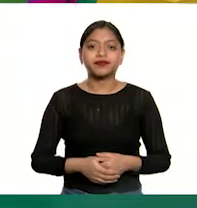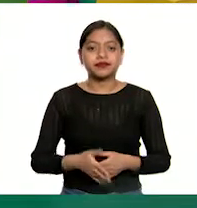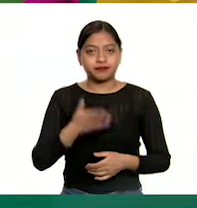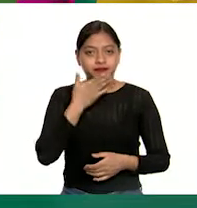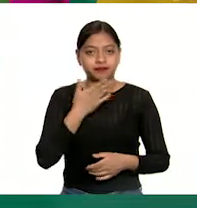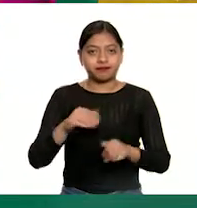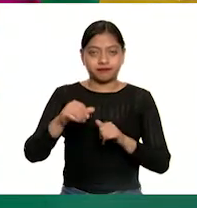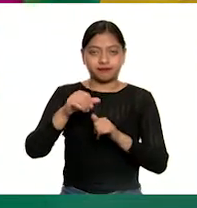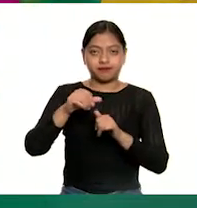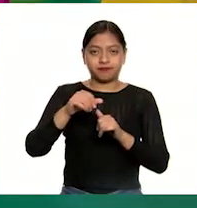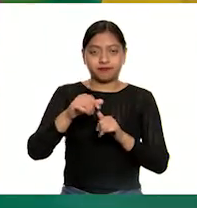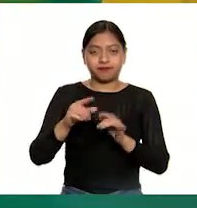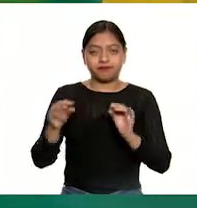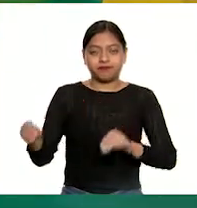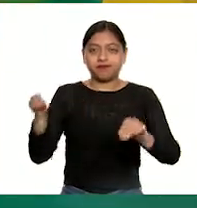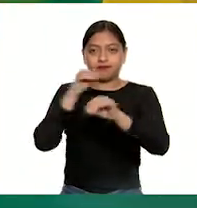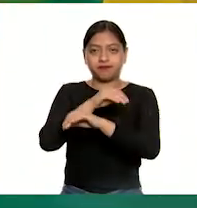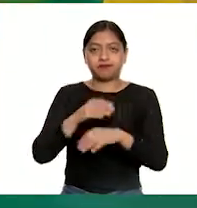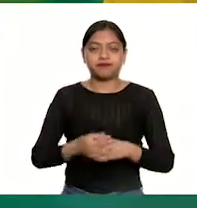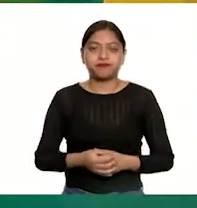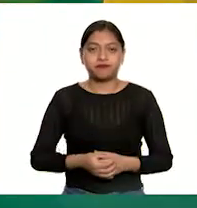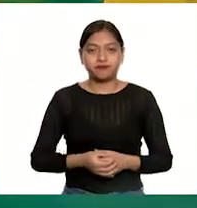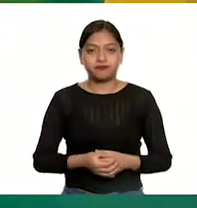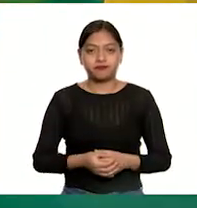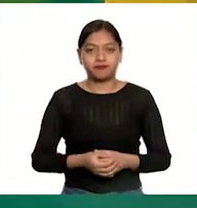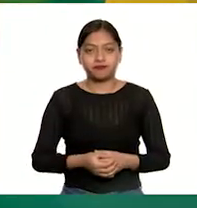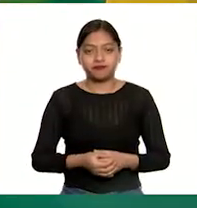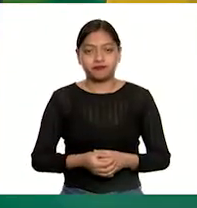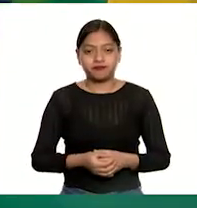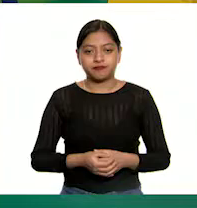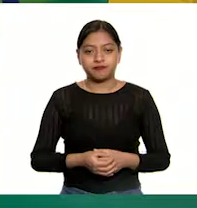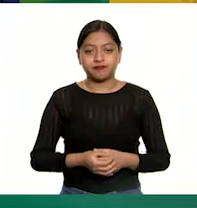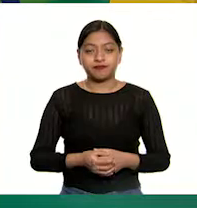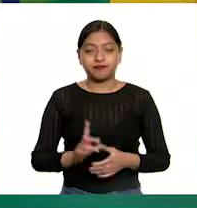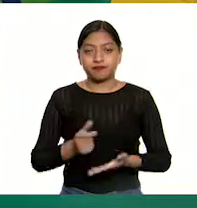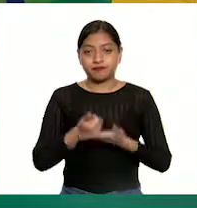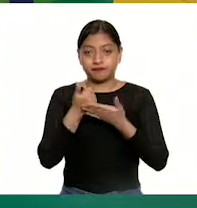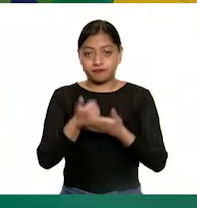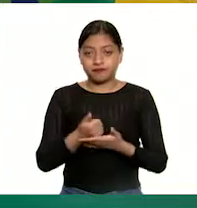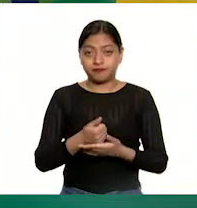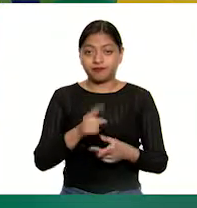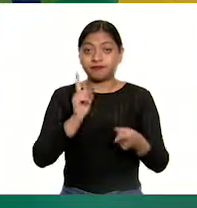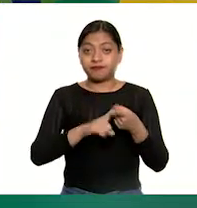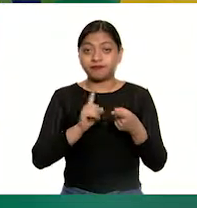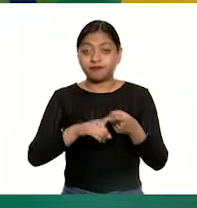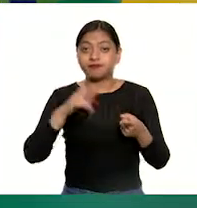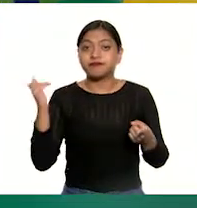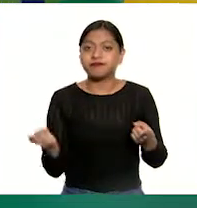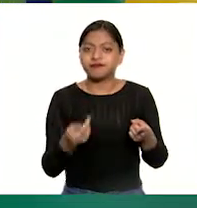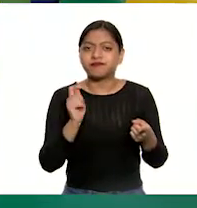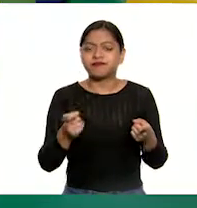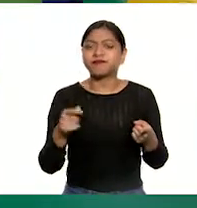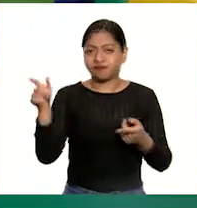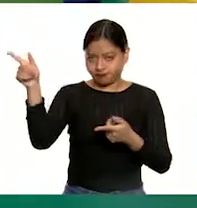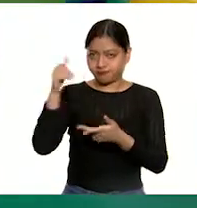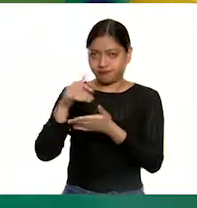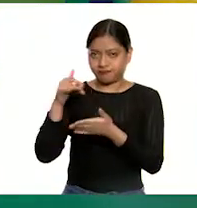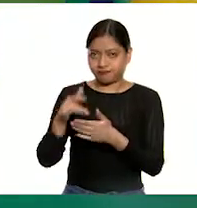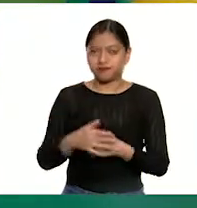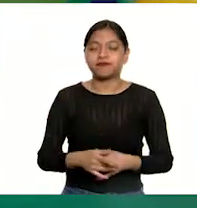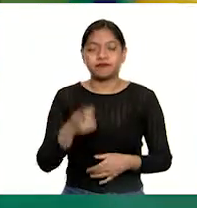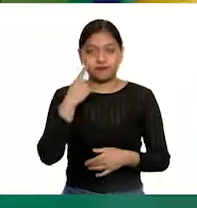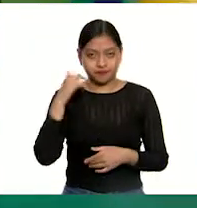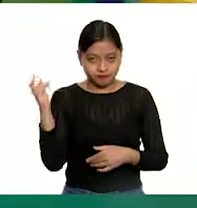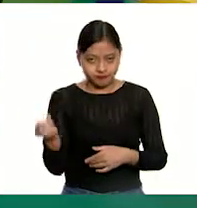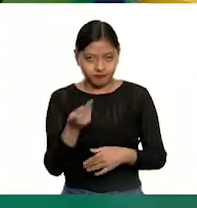nos cambiamos de lugar, Pili. Claro que sí. Bien. Pili, ¿me ayudas leyendo la primera pregunta? Es, ¿cómo